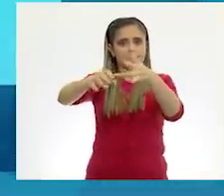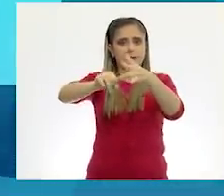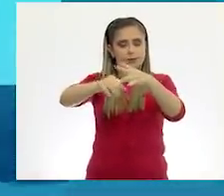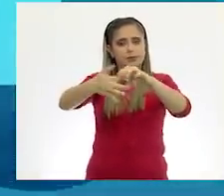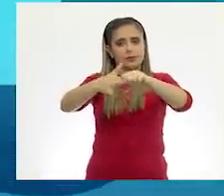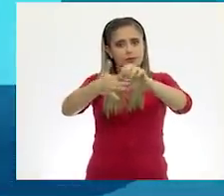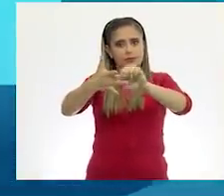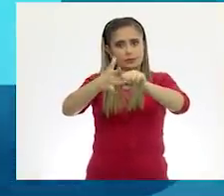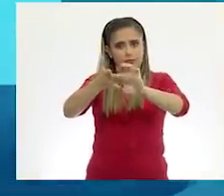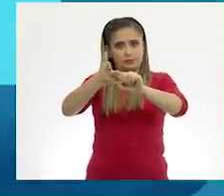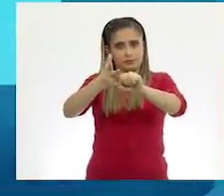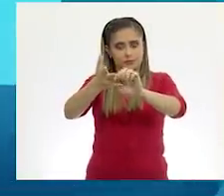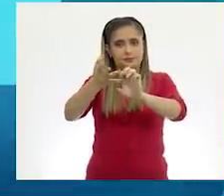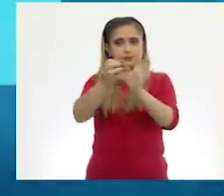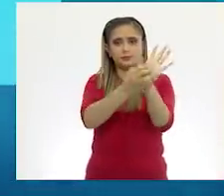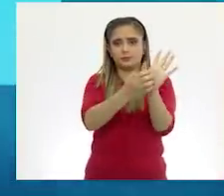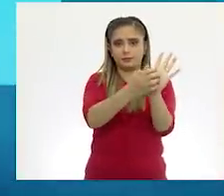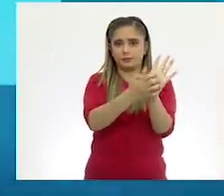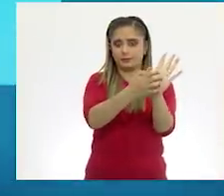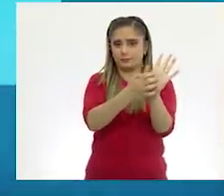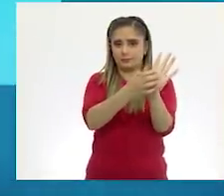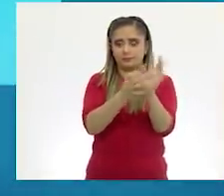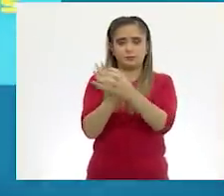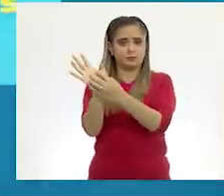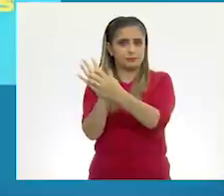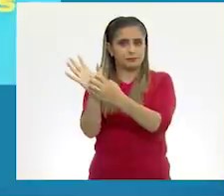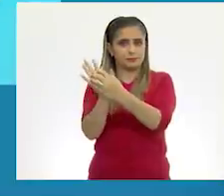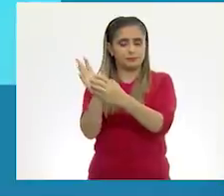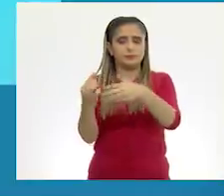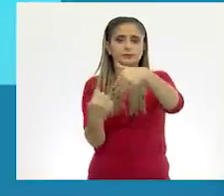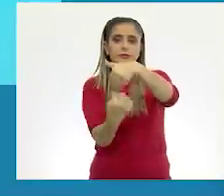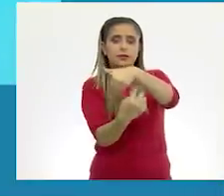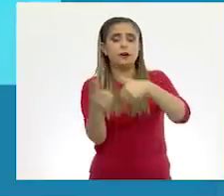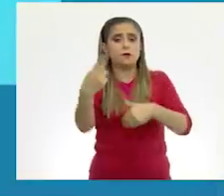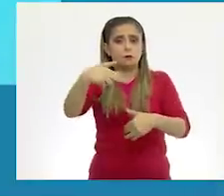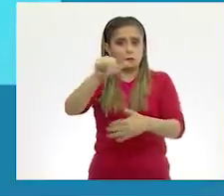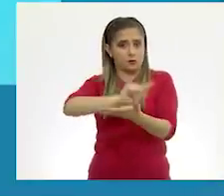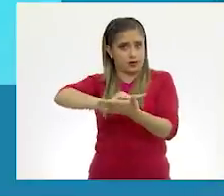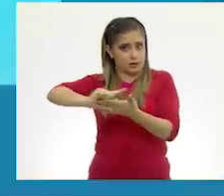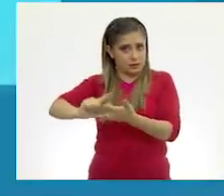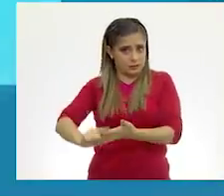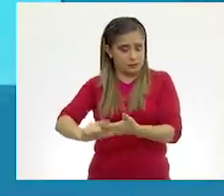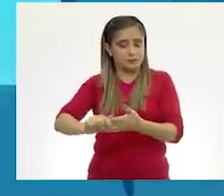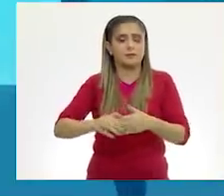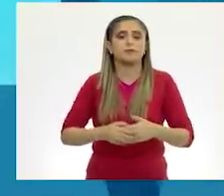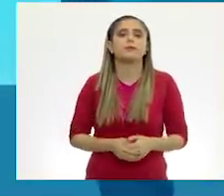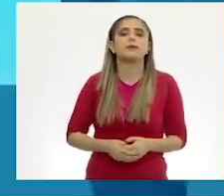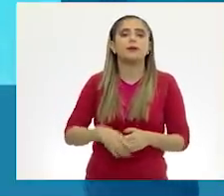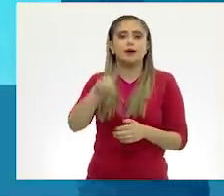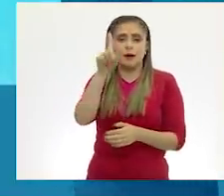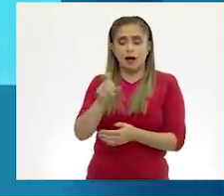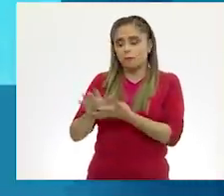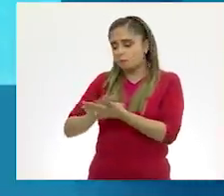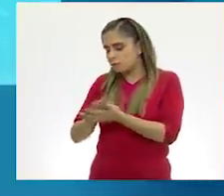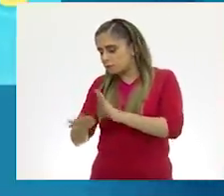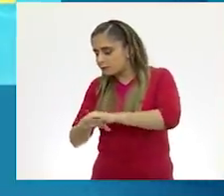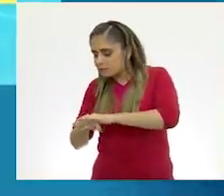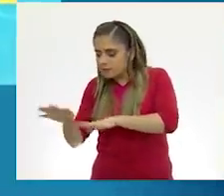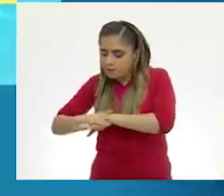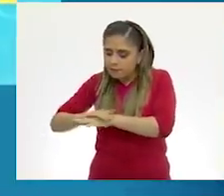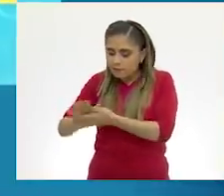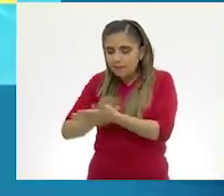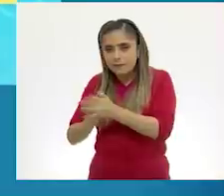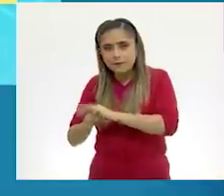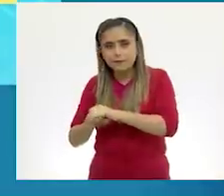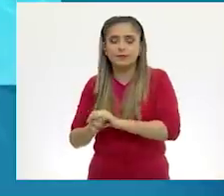dedos. Ahora haz como que rasguñas la palma de tus manos para lavar tus uñas. Enjuaga tus manos con